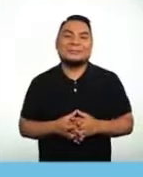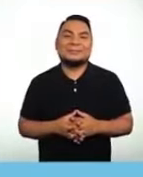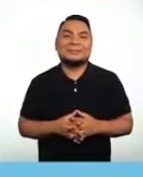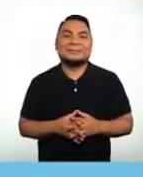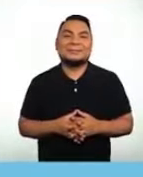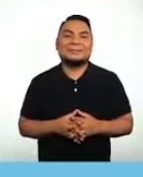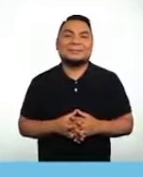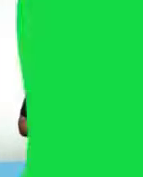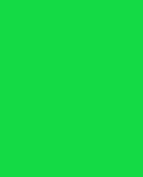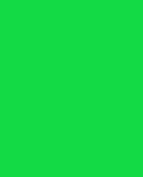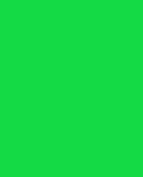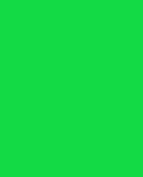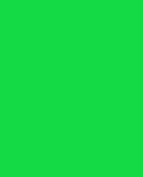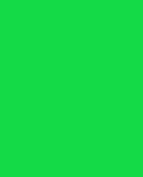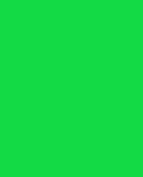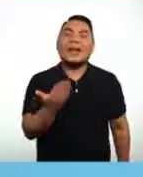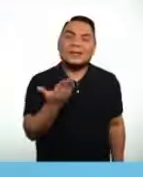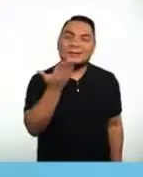próxima!